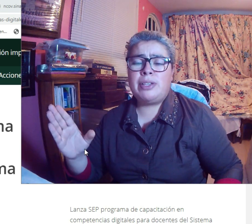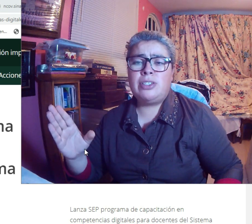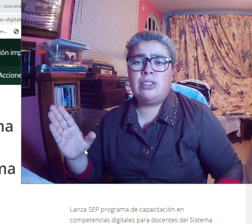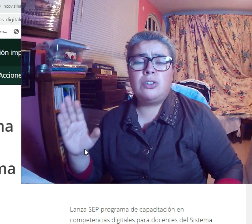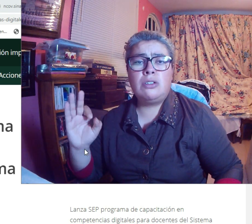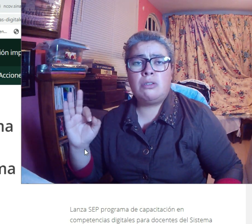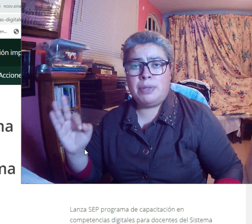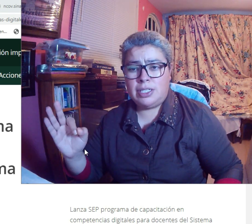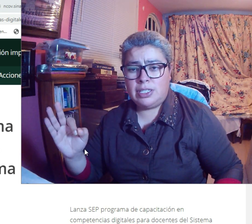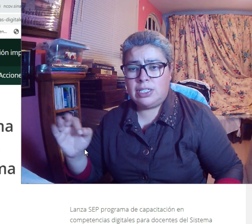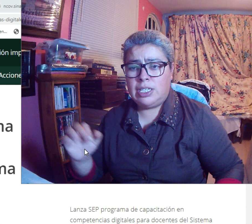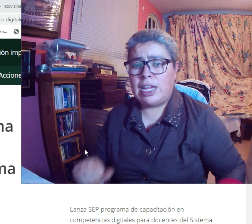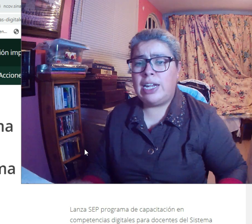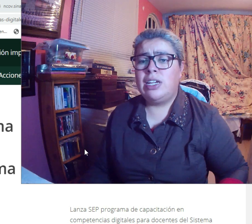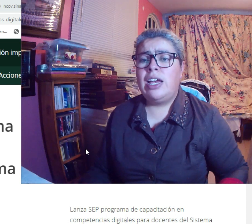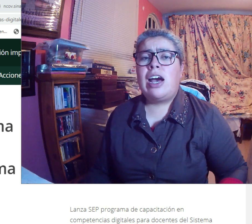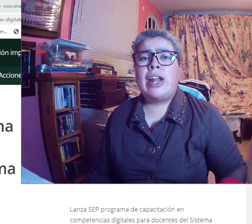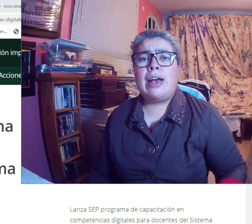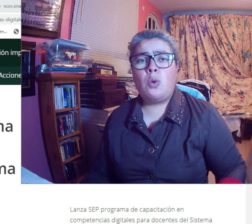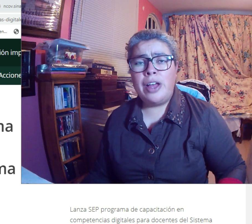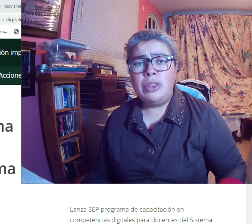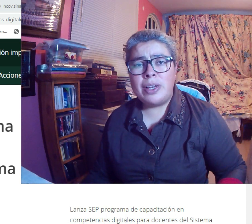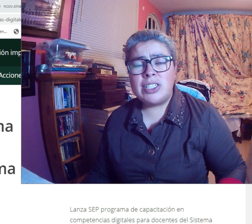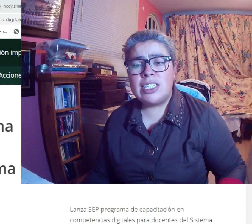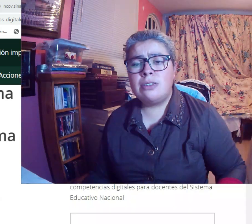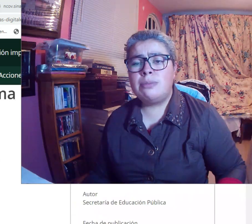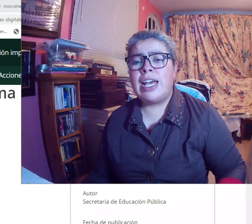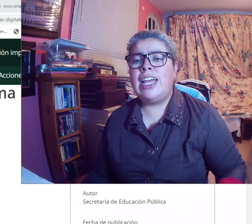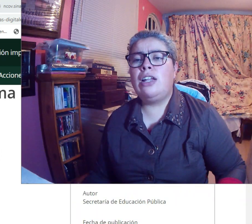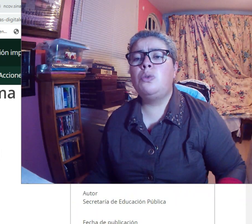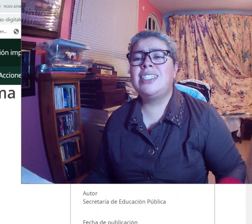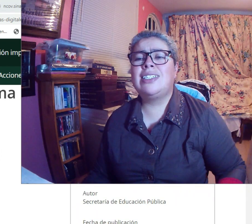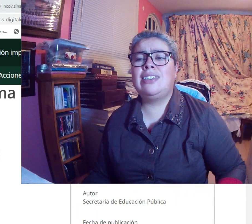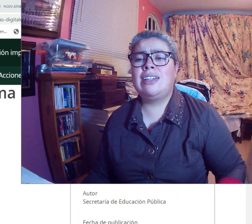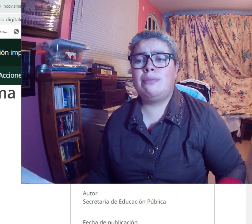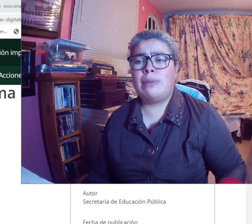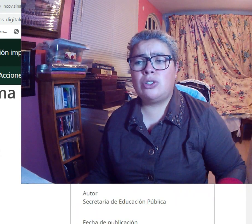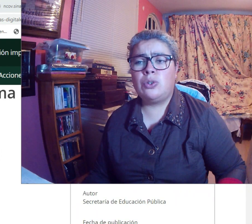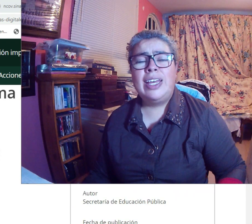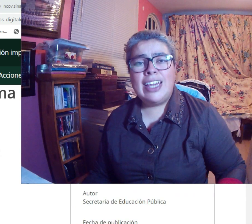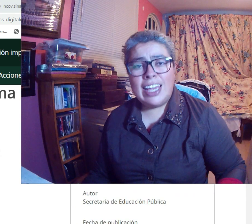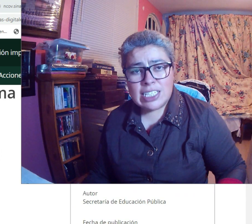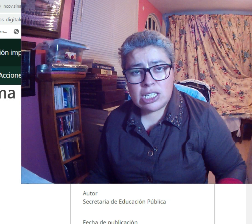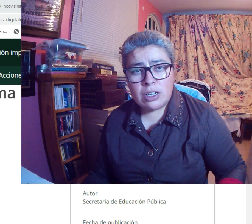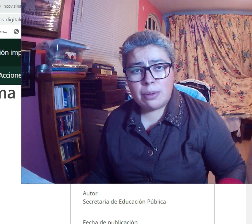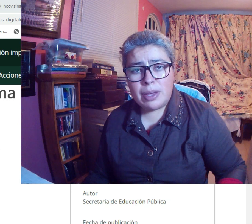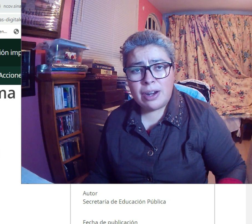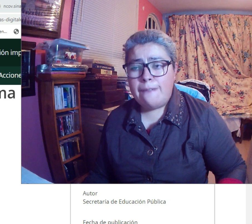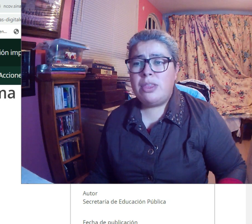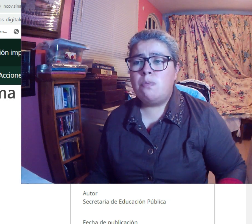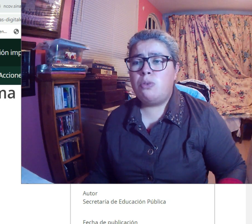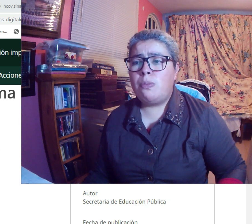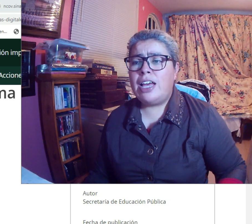de Capacitación en Competencias Digitales. Ahora, ¿cuándo va a ser esto? Mira, el lunes 30 de marzo. ¿Qué es lo que va a